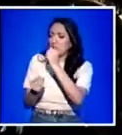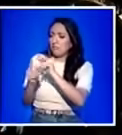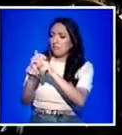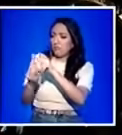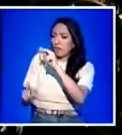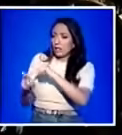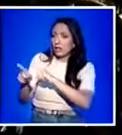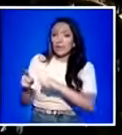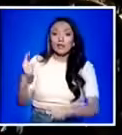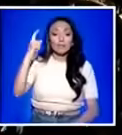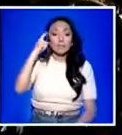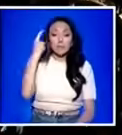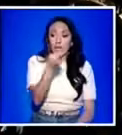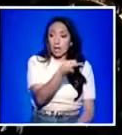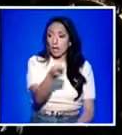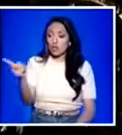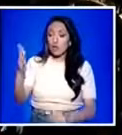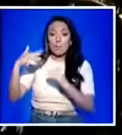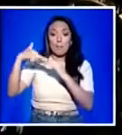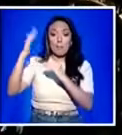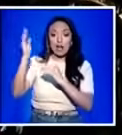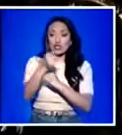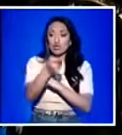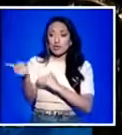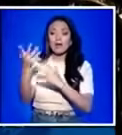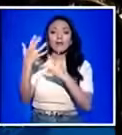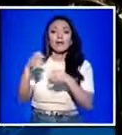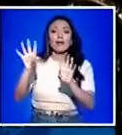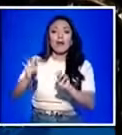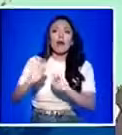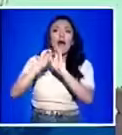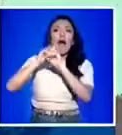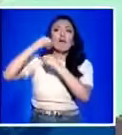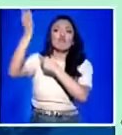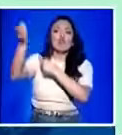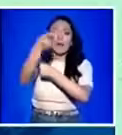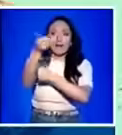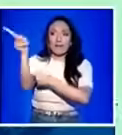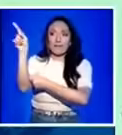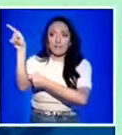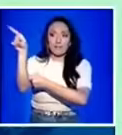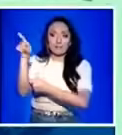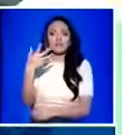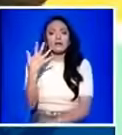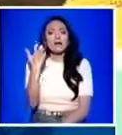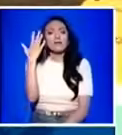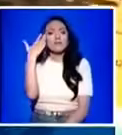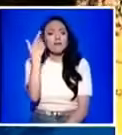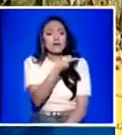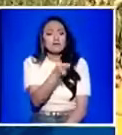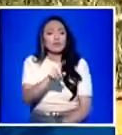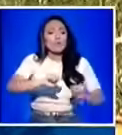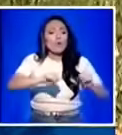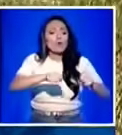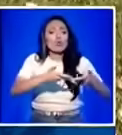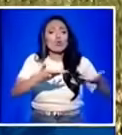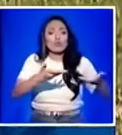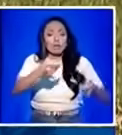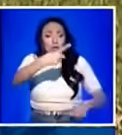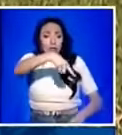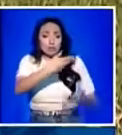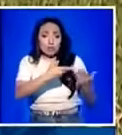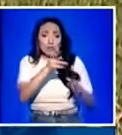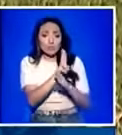creen que esos vehículos en su mayoría tenían como destino las zonas rurales. La policía indaga la procedencia de las motos y en qué eventos delictivos